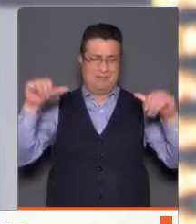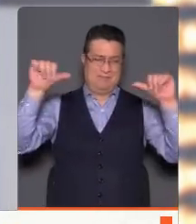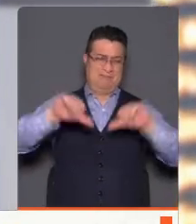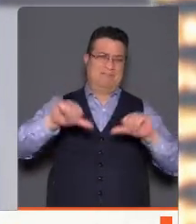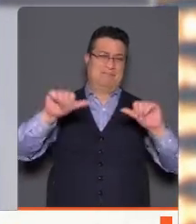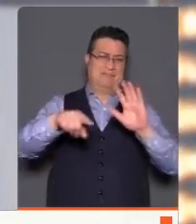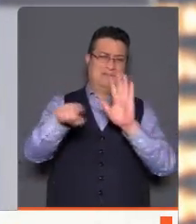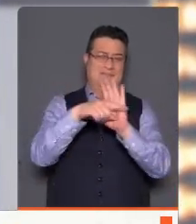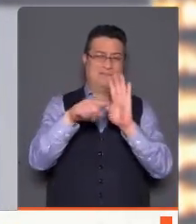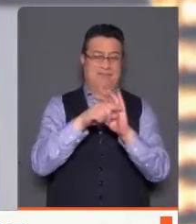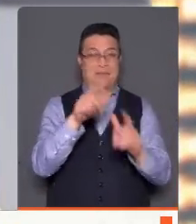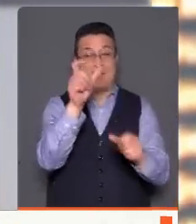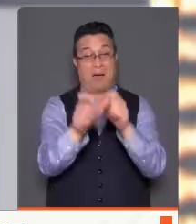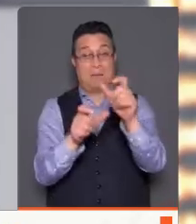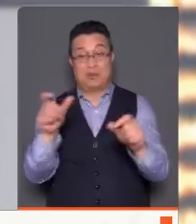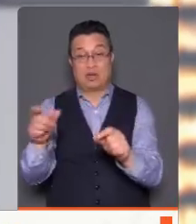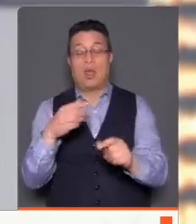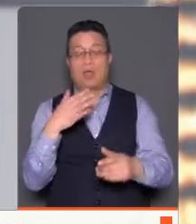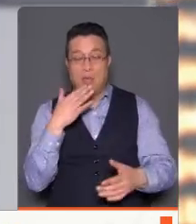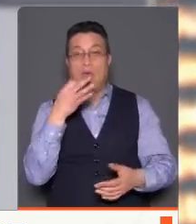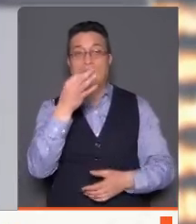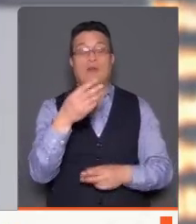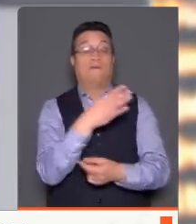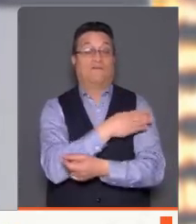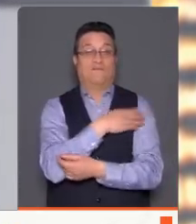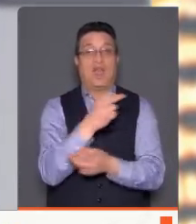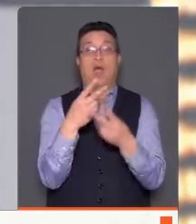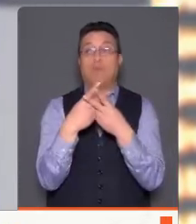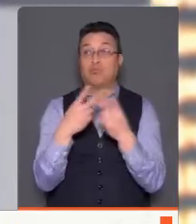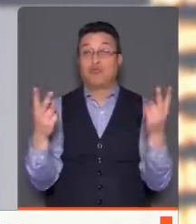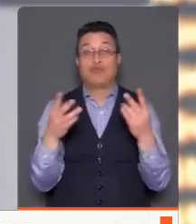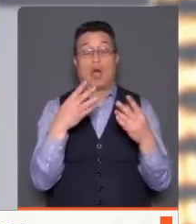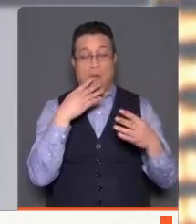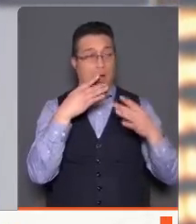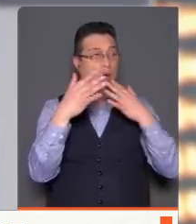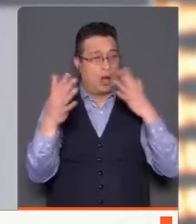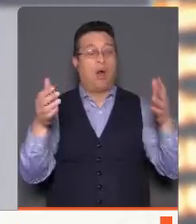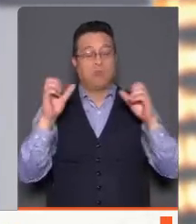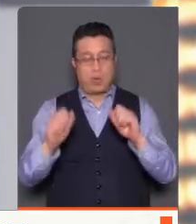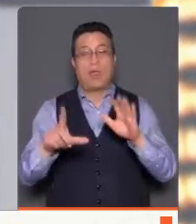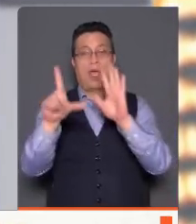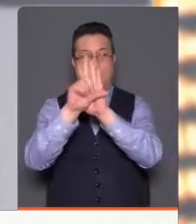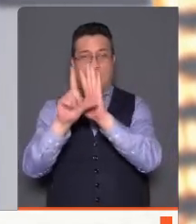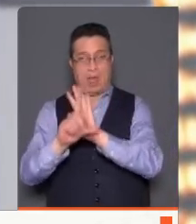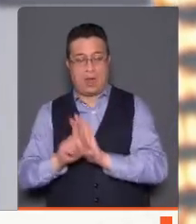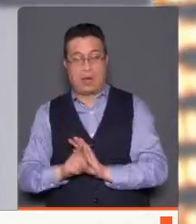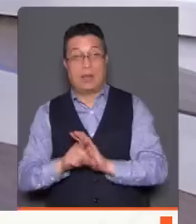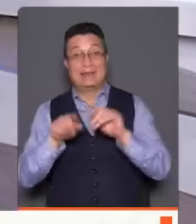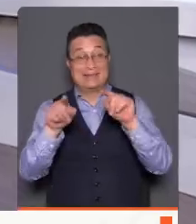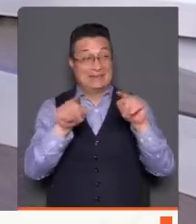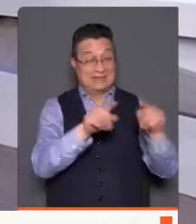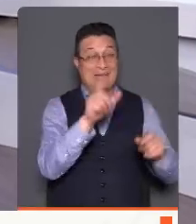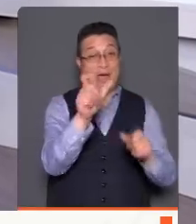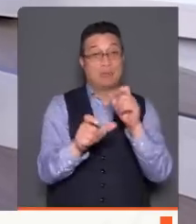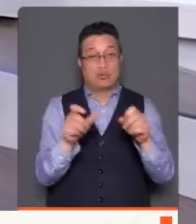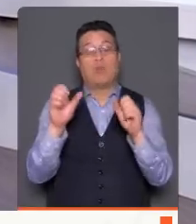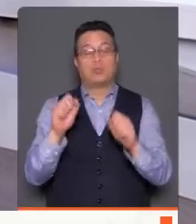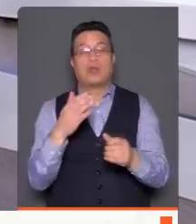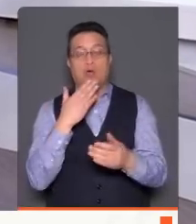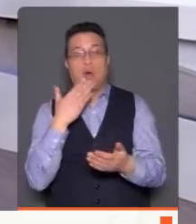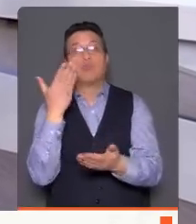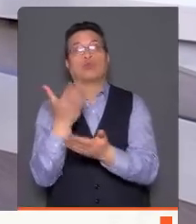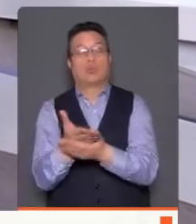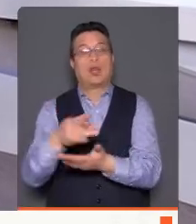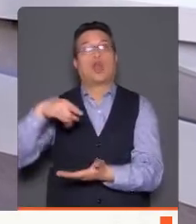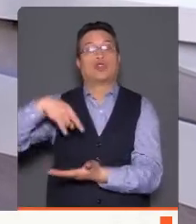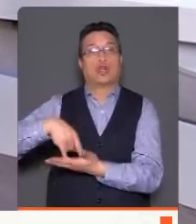de personas que apelan a la fe pública para poder legislar y esas mismas personas van a poder postular ahora al Congreso, a mí me